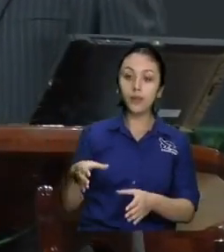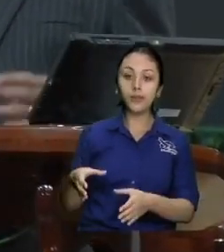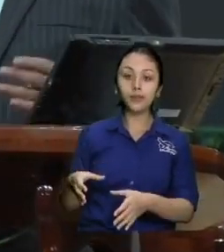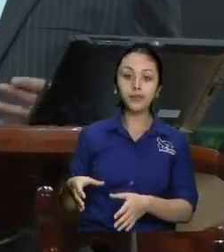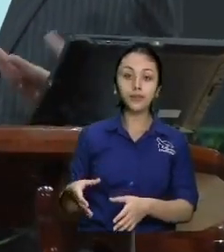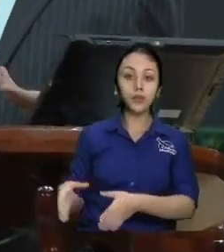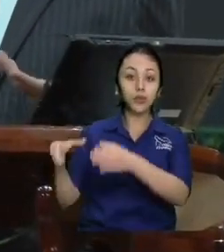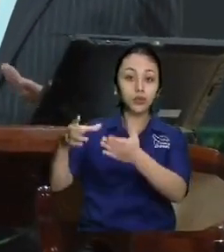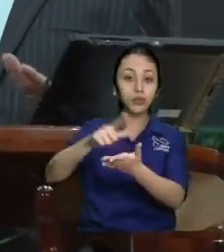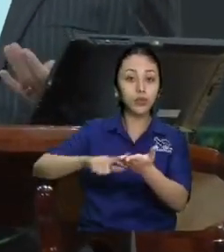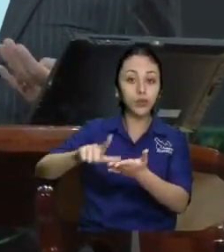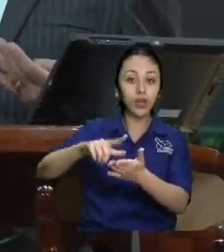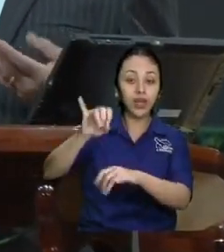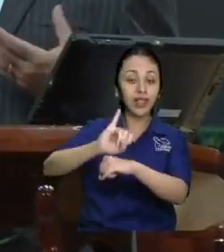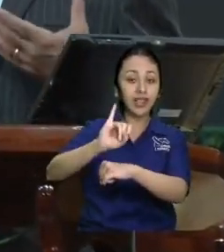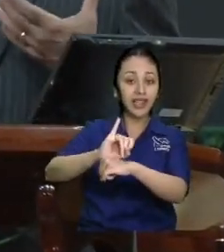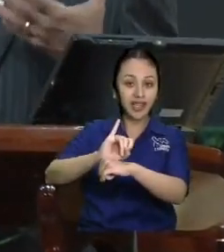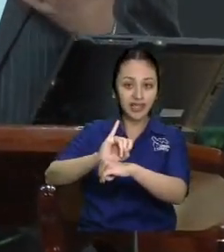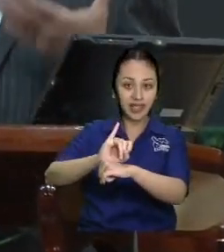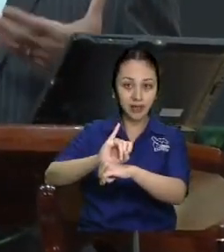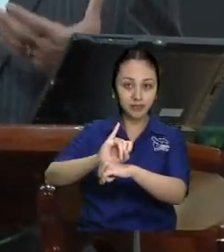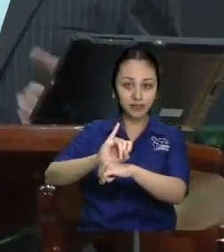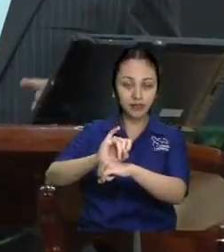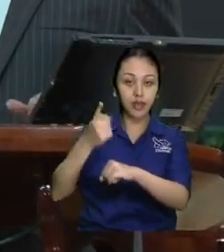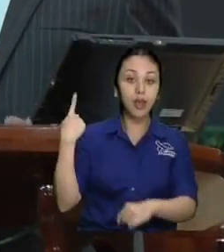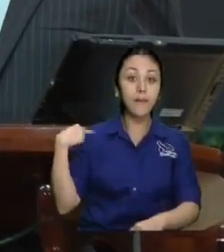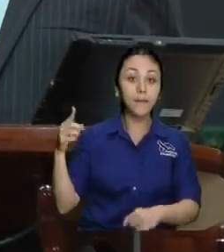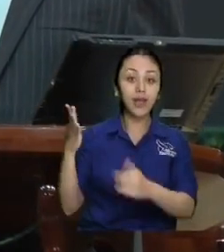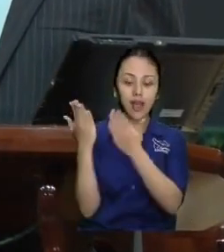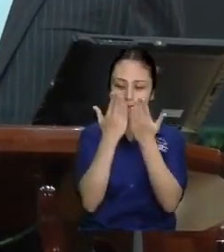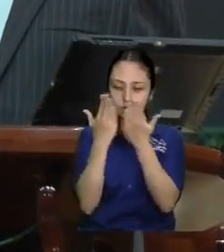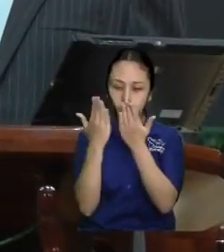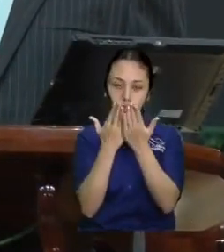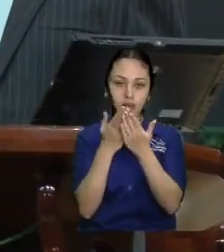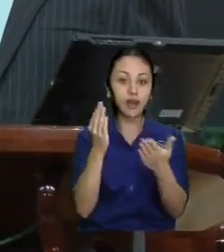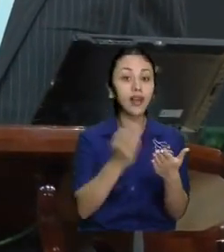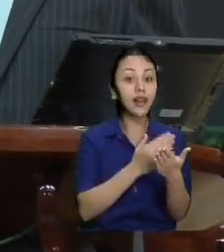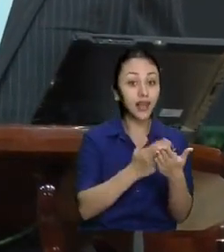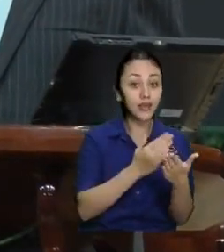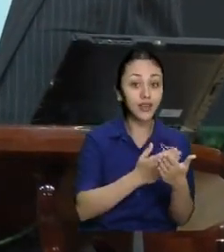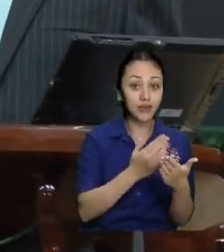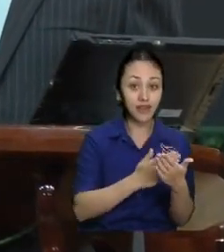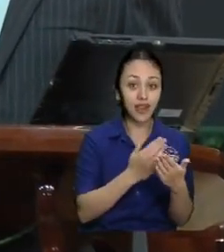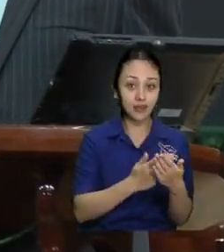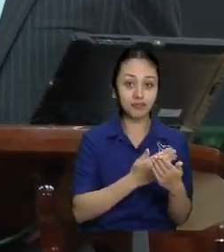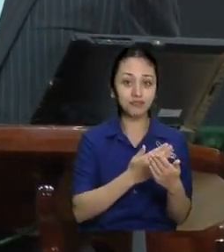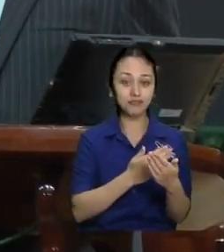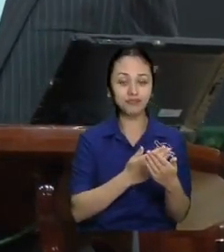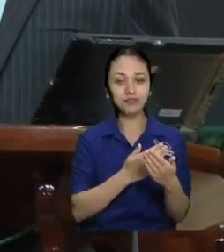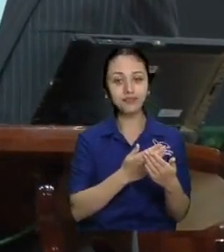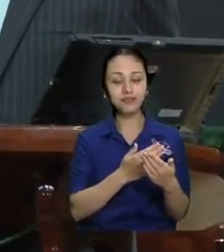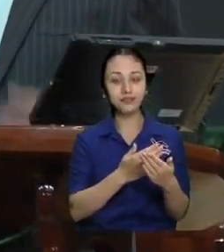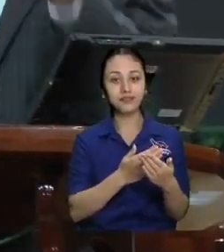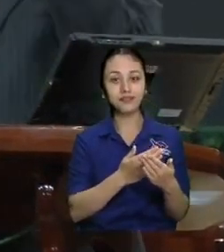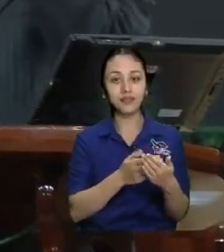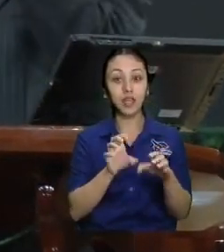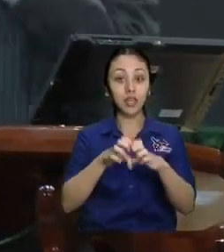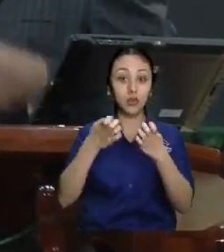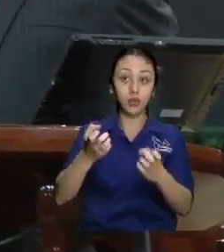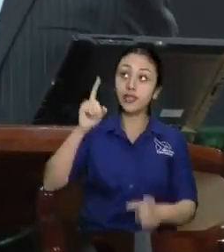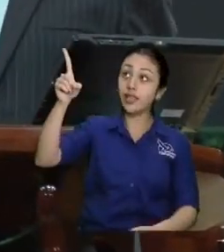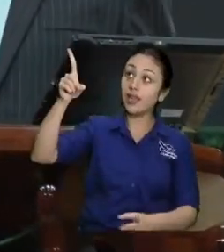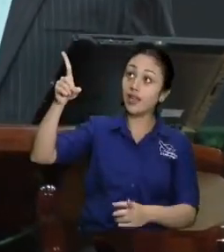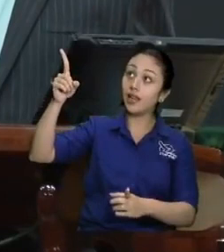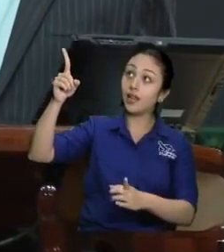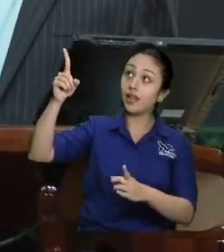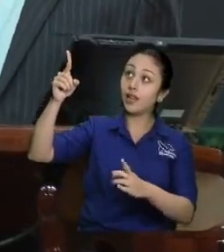secular y no tenía mucho tiempo para quedarme estudiando la palabra. Y entonces me dio un rema